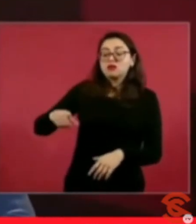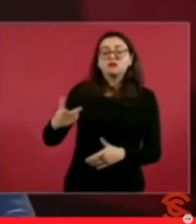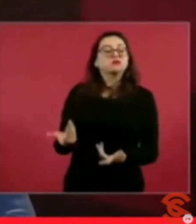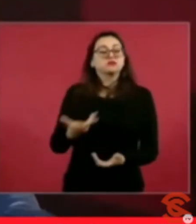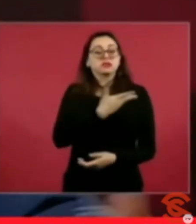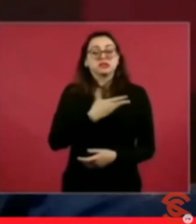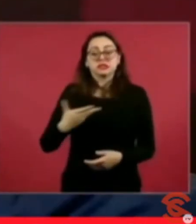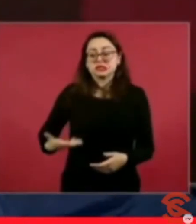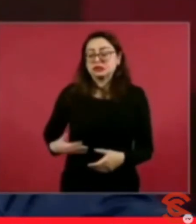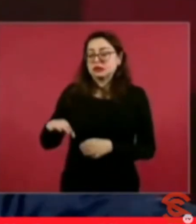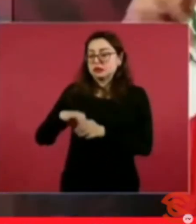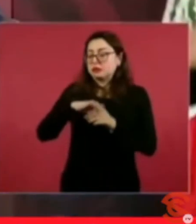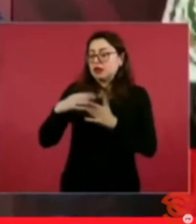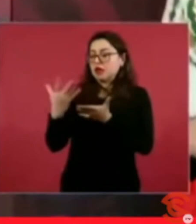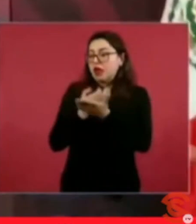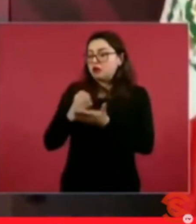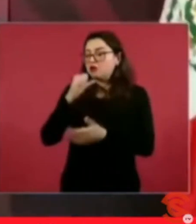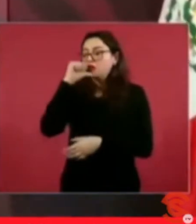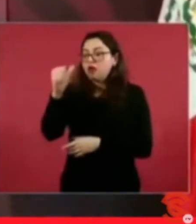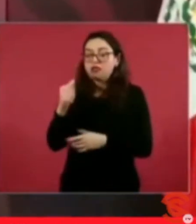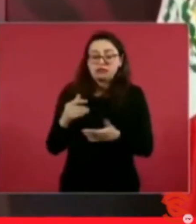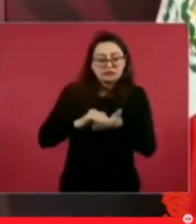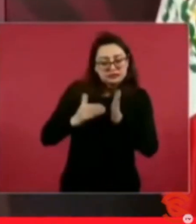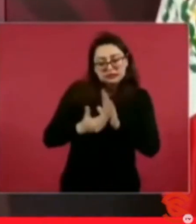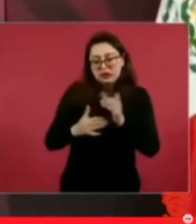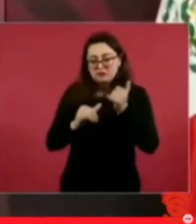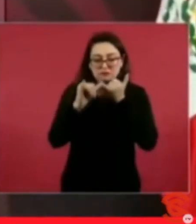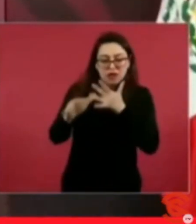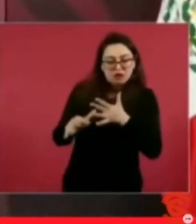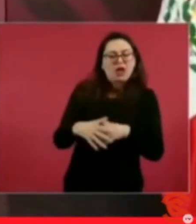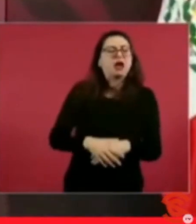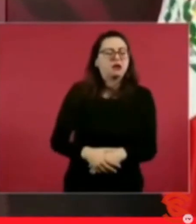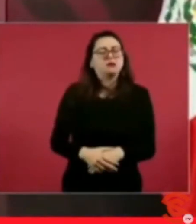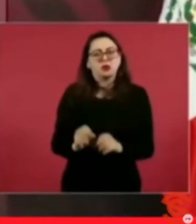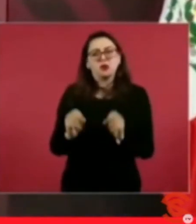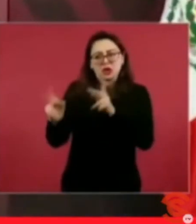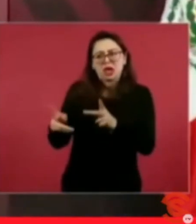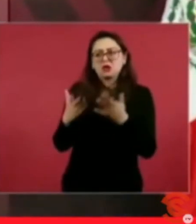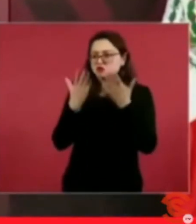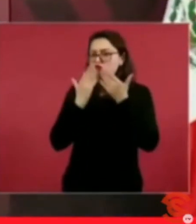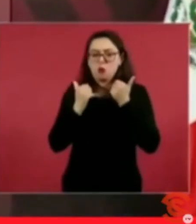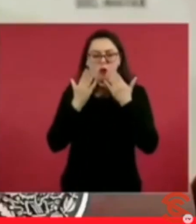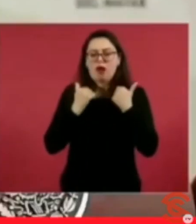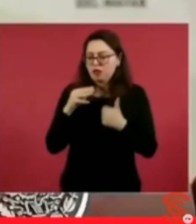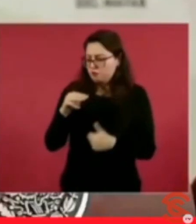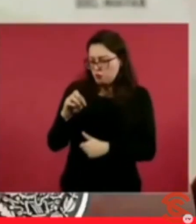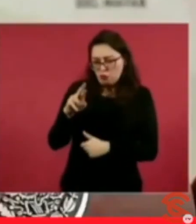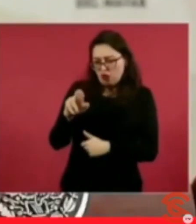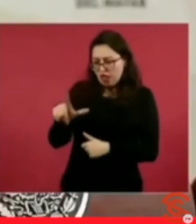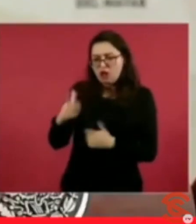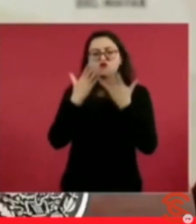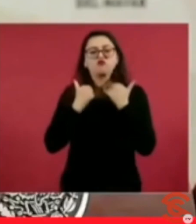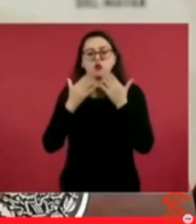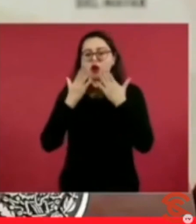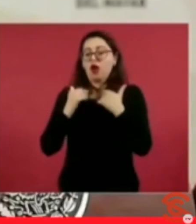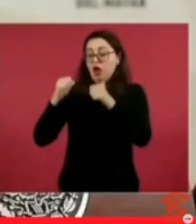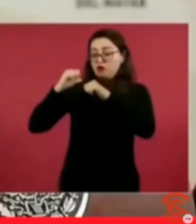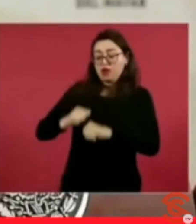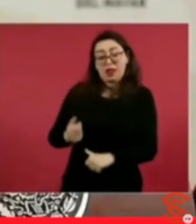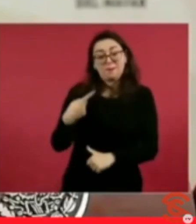¿qué autoridad puede tener? Sí, pero a mí me eligieron los mexicanos, un voto libre,